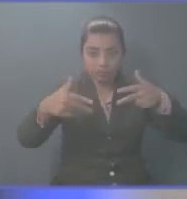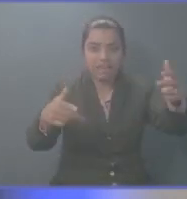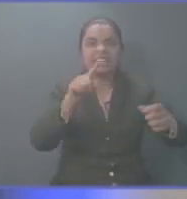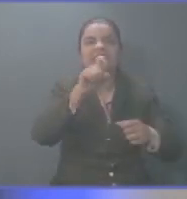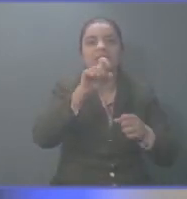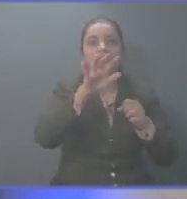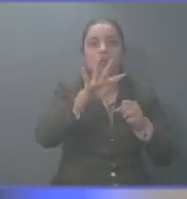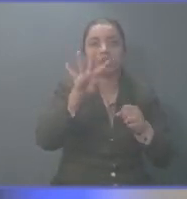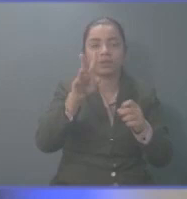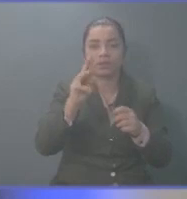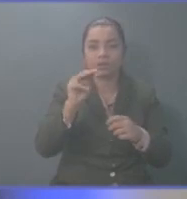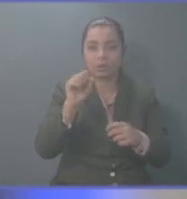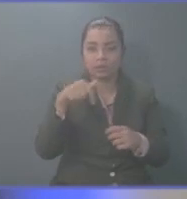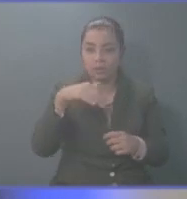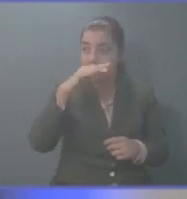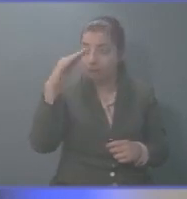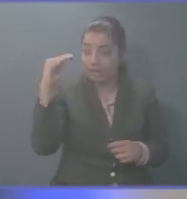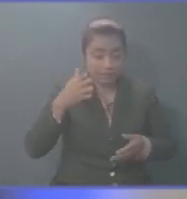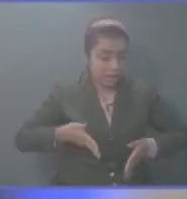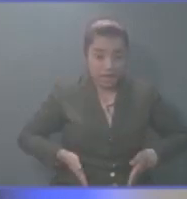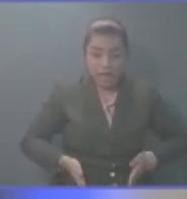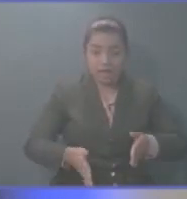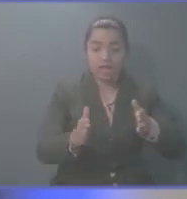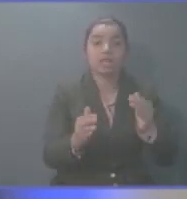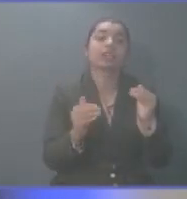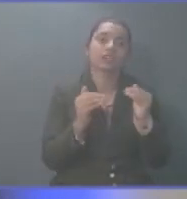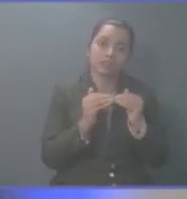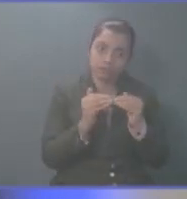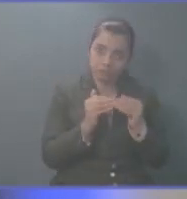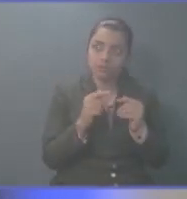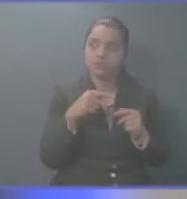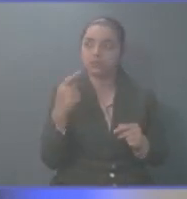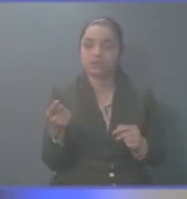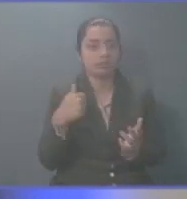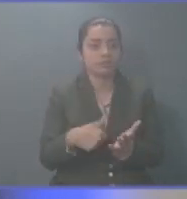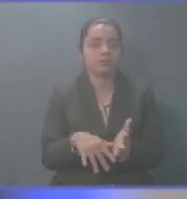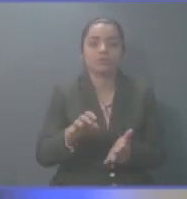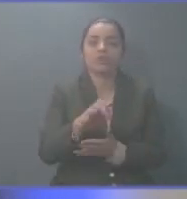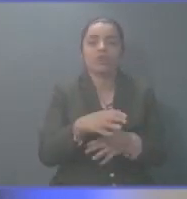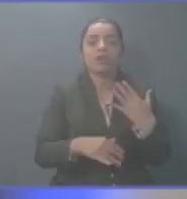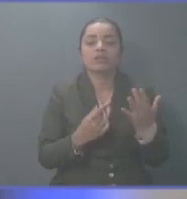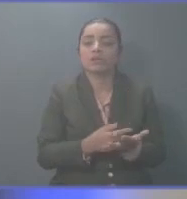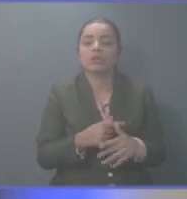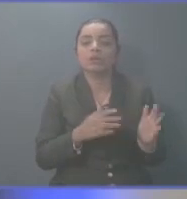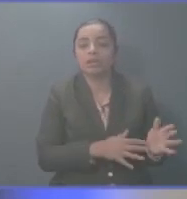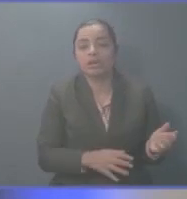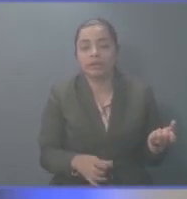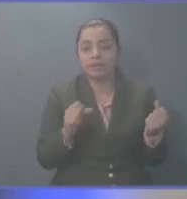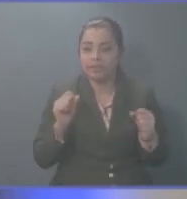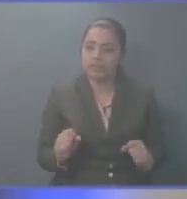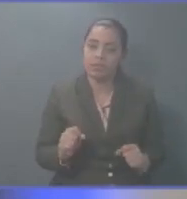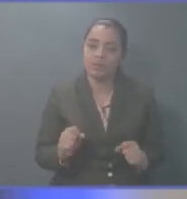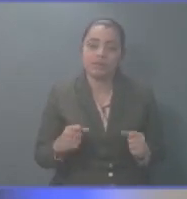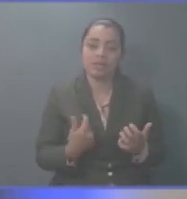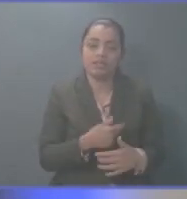144 kilómetros de nuestro país, en carreteras principales. Aparte de eso, el alcalde de San Salvador, Ernesto Mason, tiene un sistema de videovigilancia